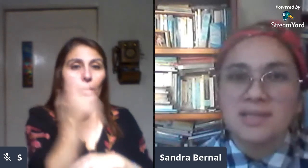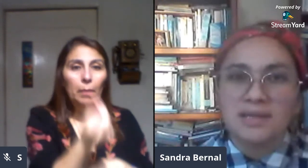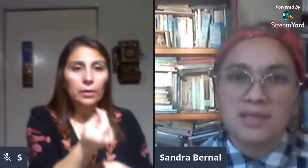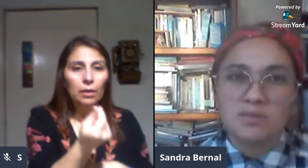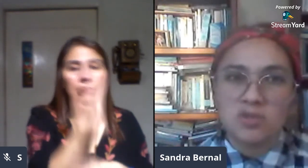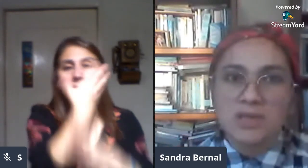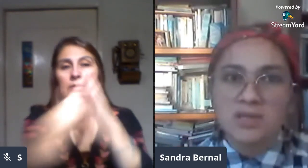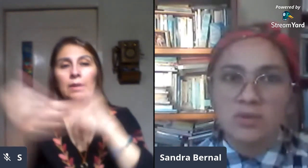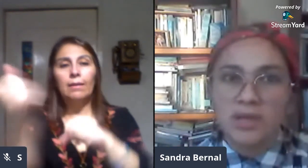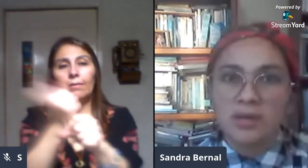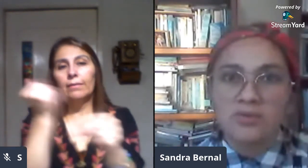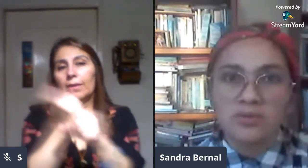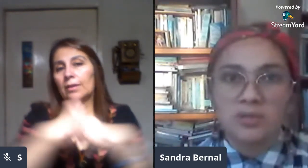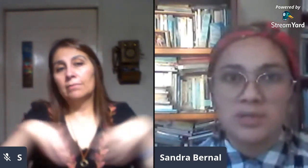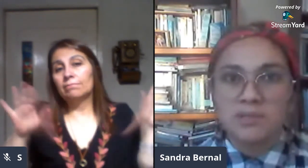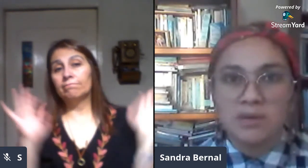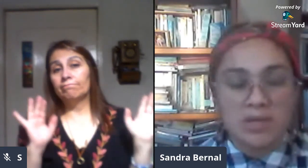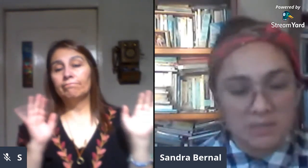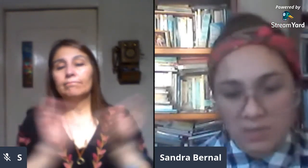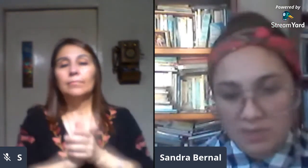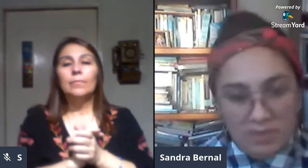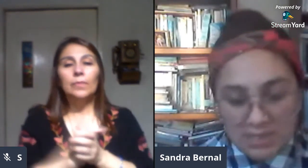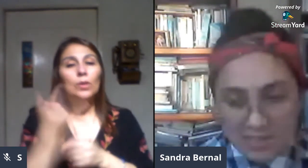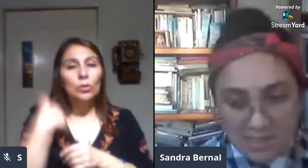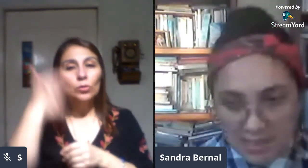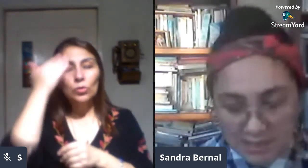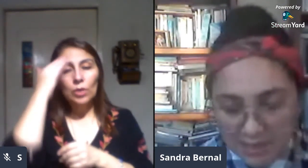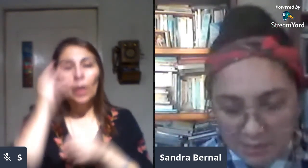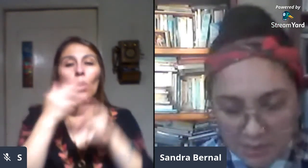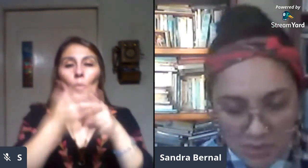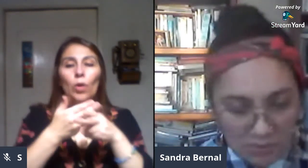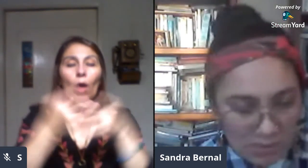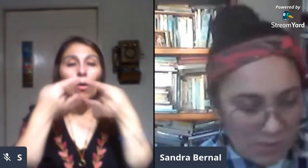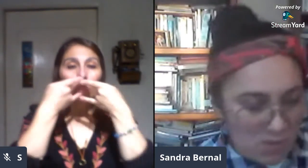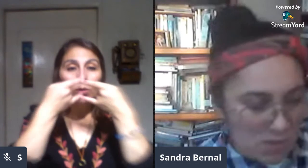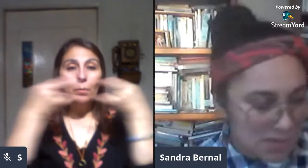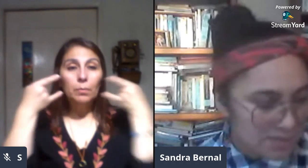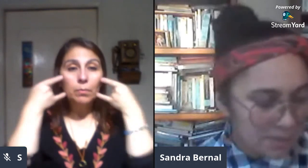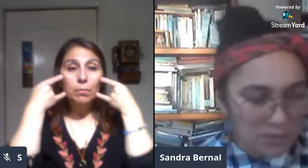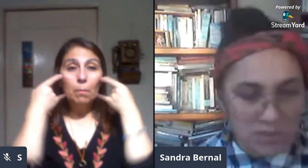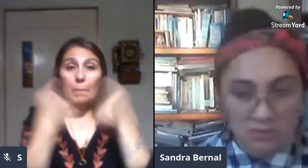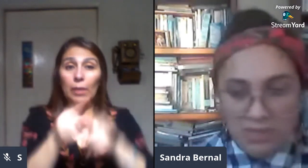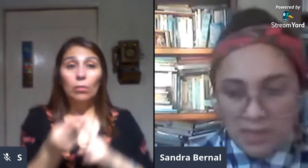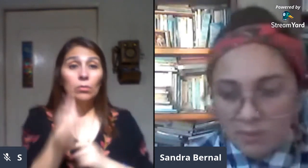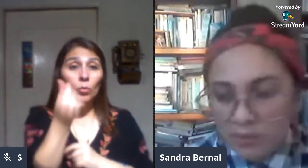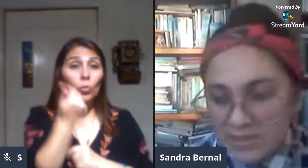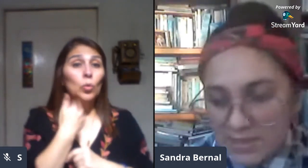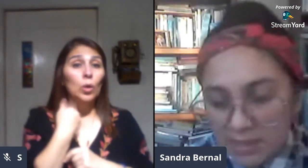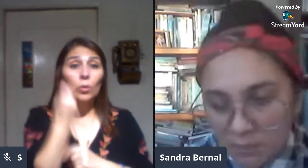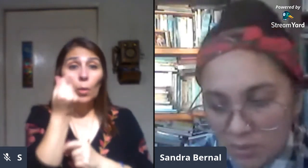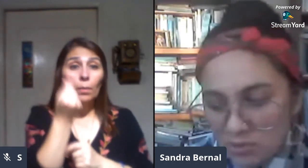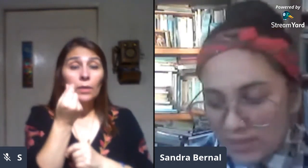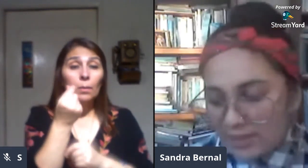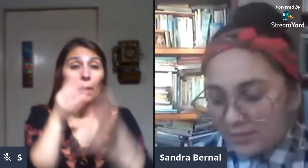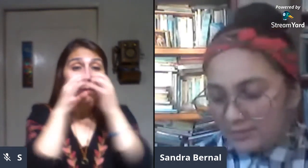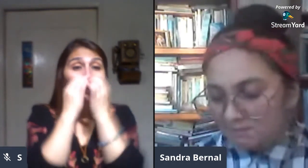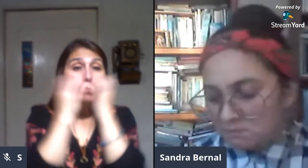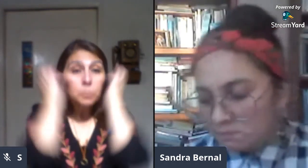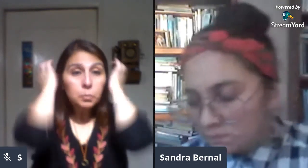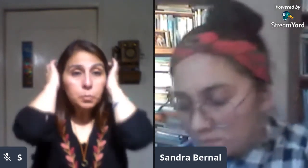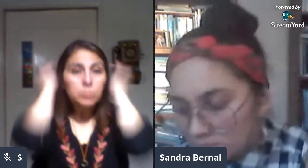y la necesidad que tenemos todas de cuidarnos usando el tapabocas, pero hay personas que ni siquiera tienen para usar un tapabocas, para ponerse un trapo pues limpio en su